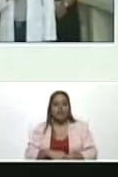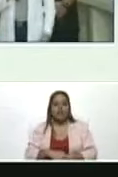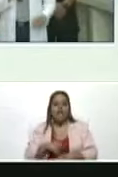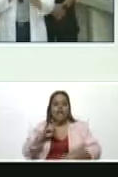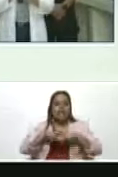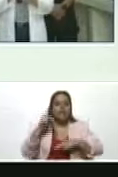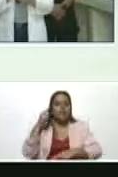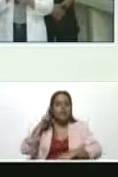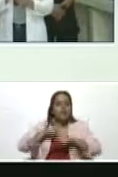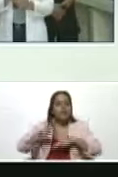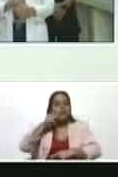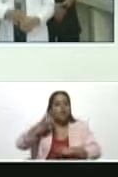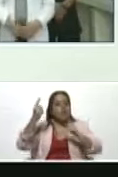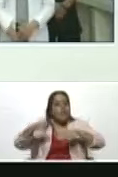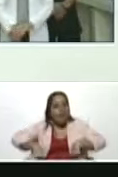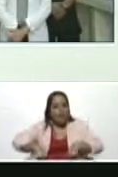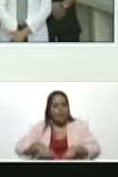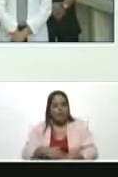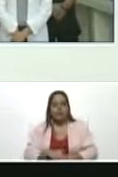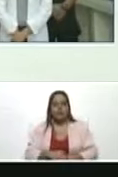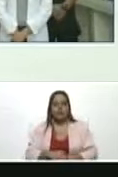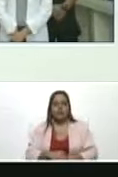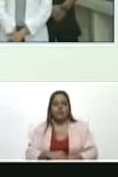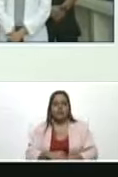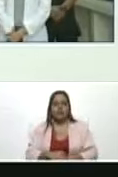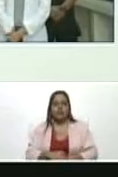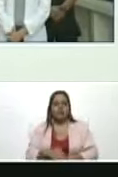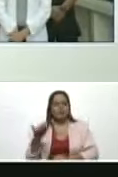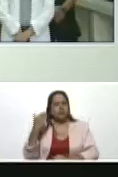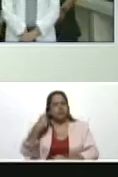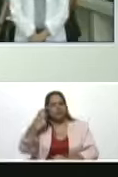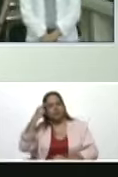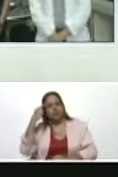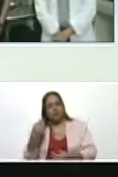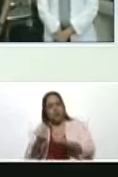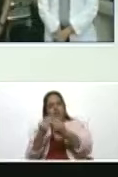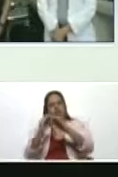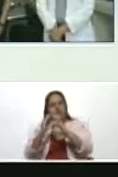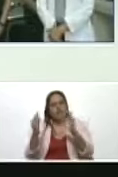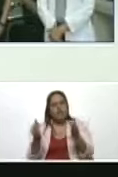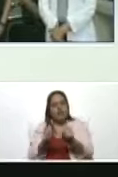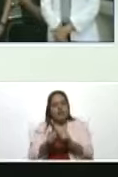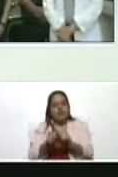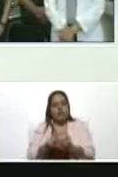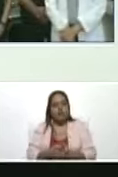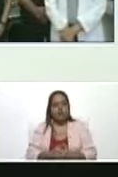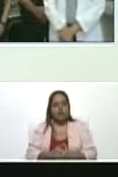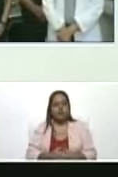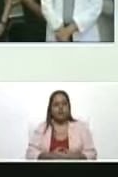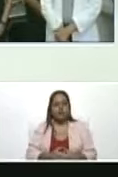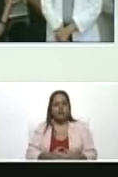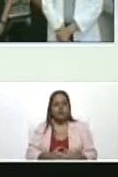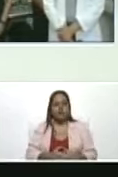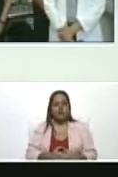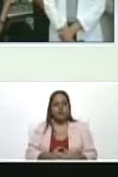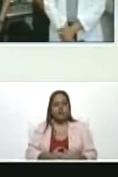y niñas también. En estos días estábamos hablando en familia, y entonces,